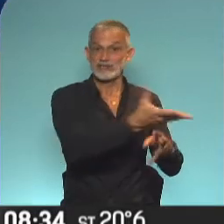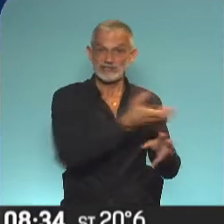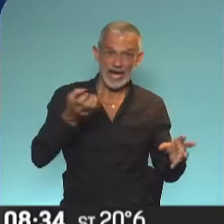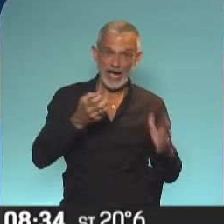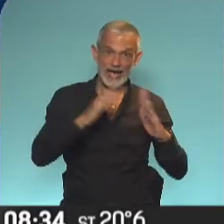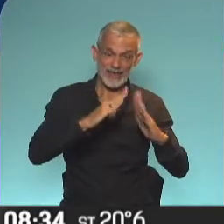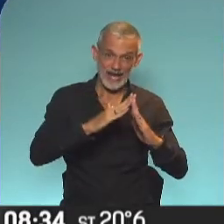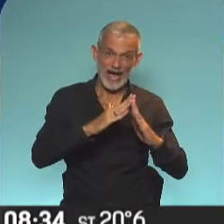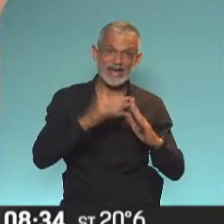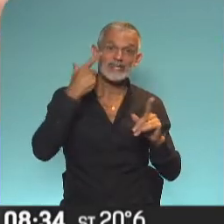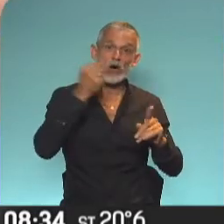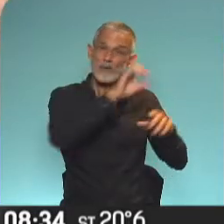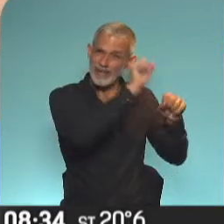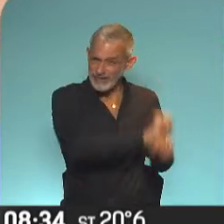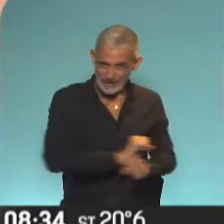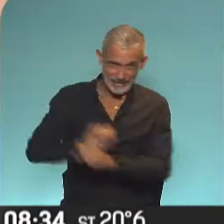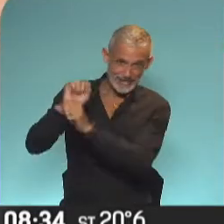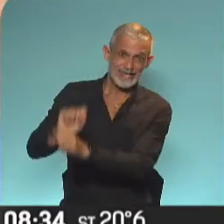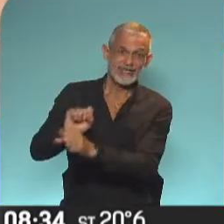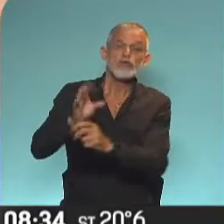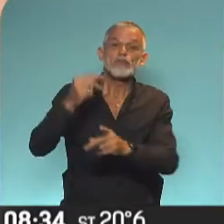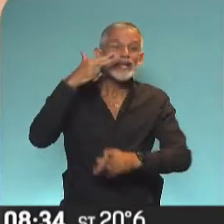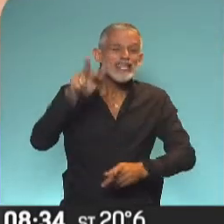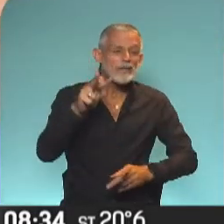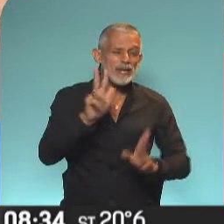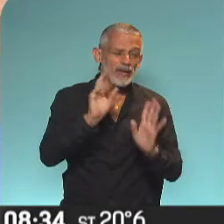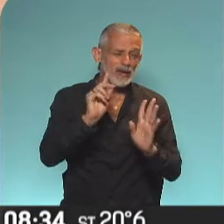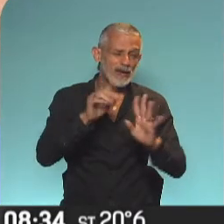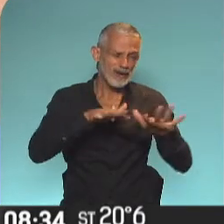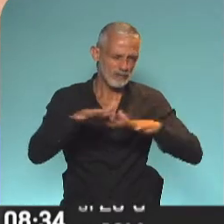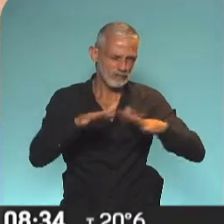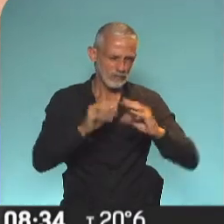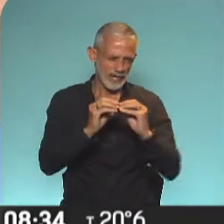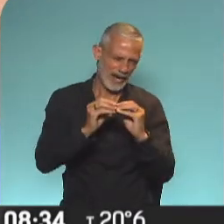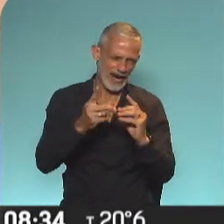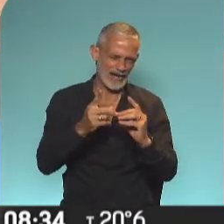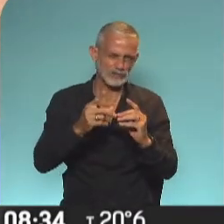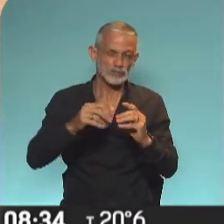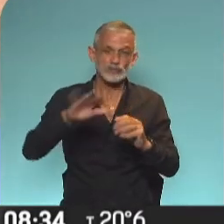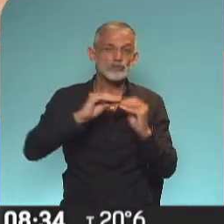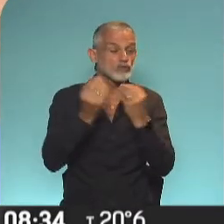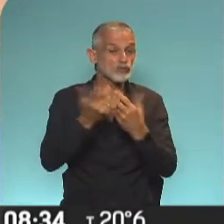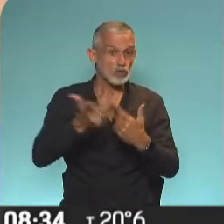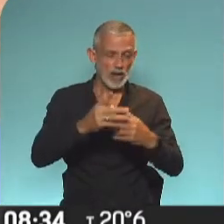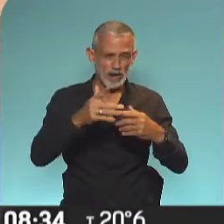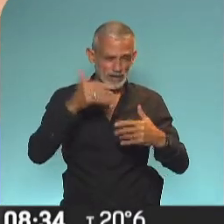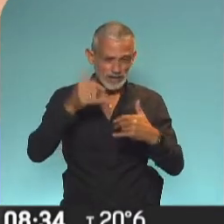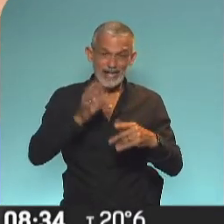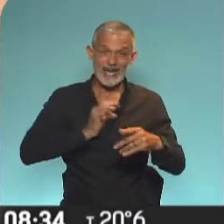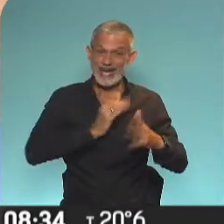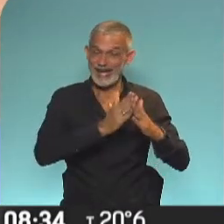se detiene al agresor? Bueno, más de 3.000 casos así se asistió de nuestra dirección de casos críticos en el